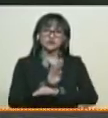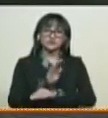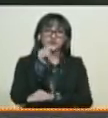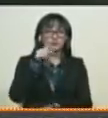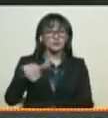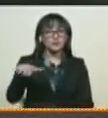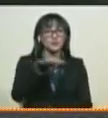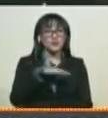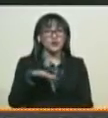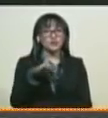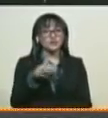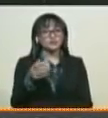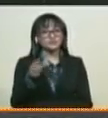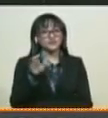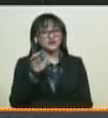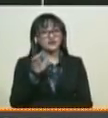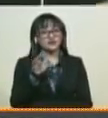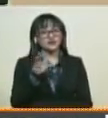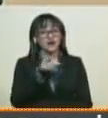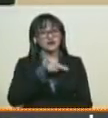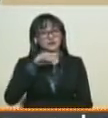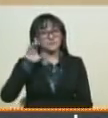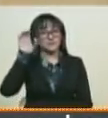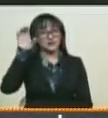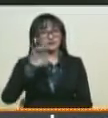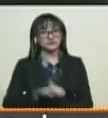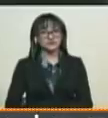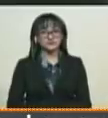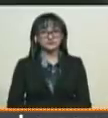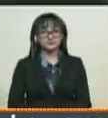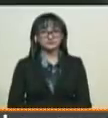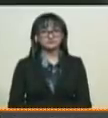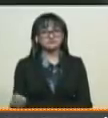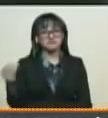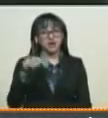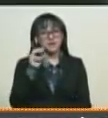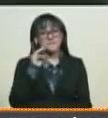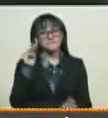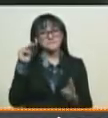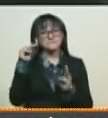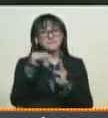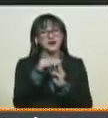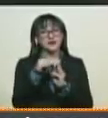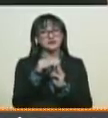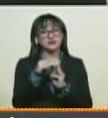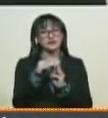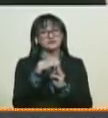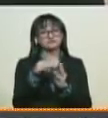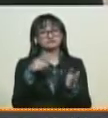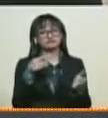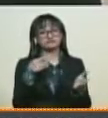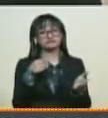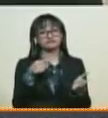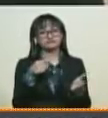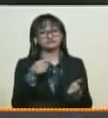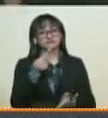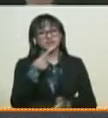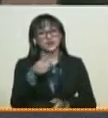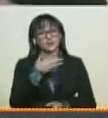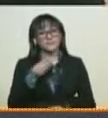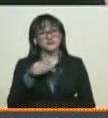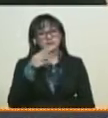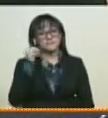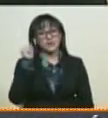pueblo, el carnet de la patria, y además las metas que ha establecido el presidente Nicolás Maduro en